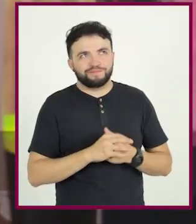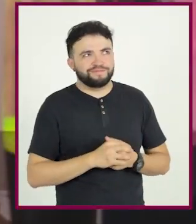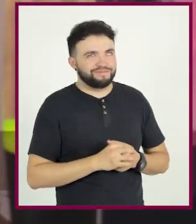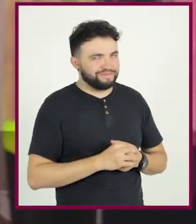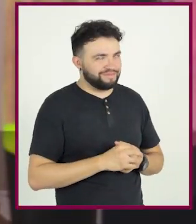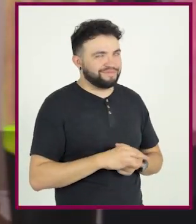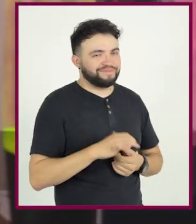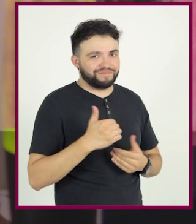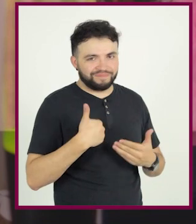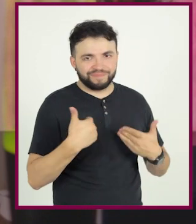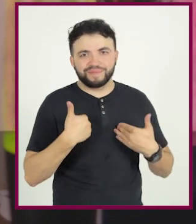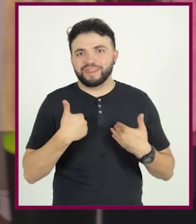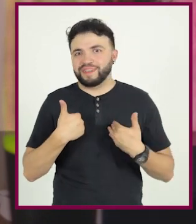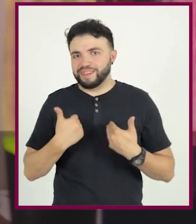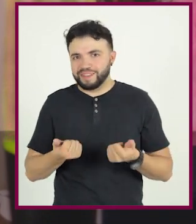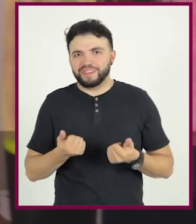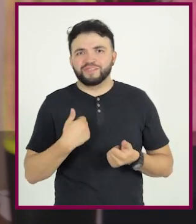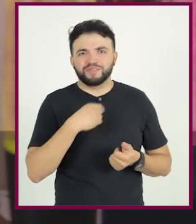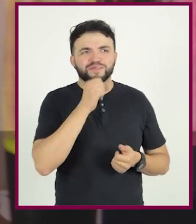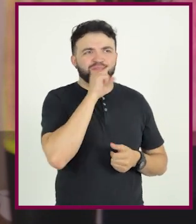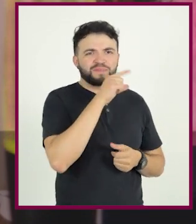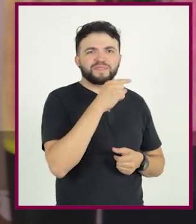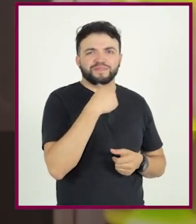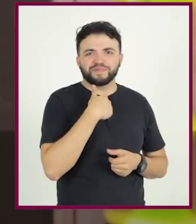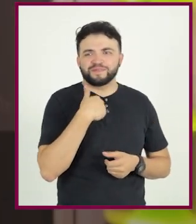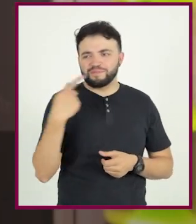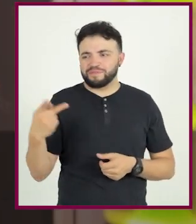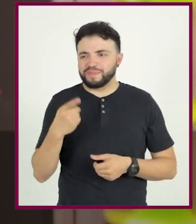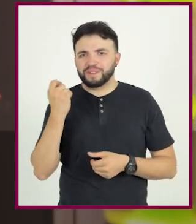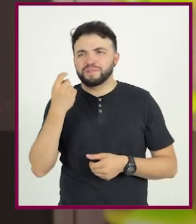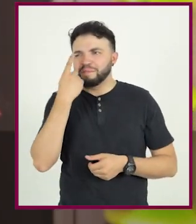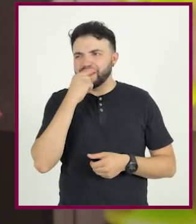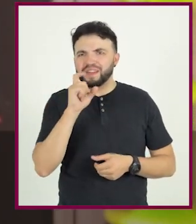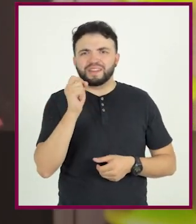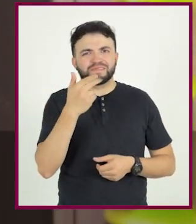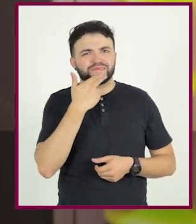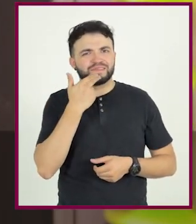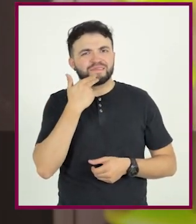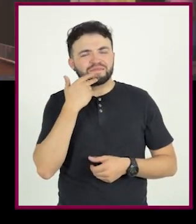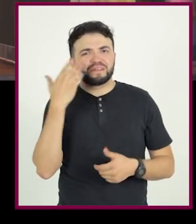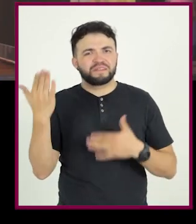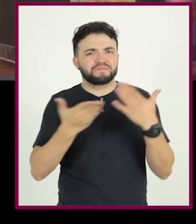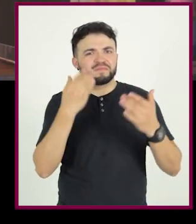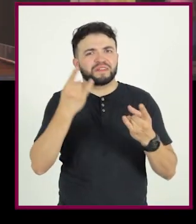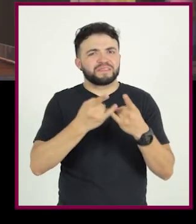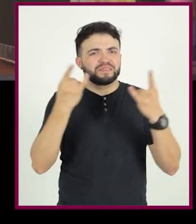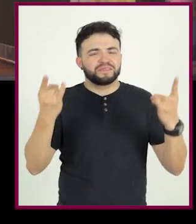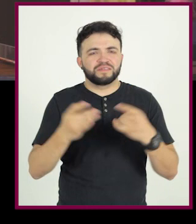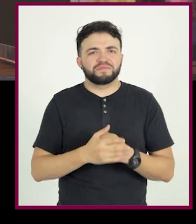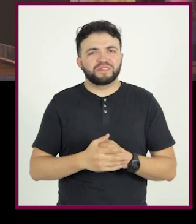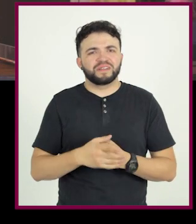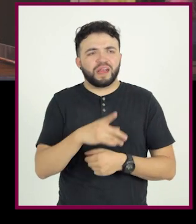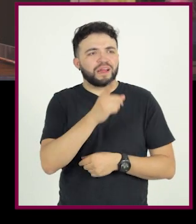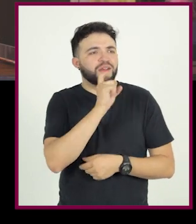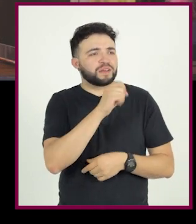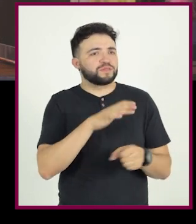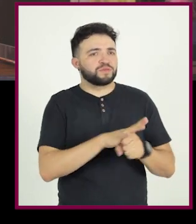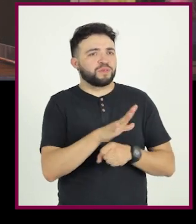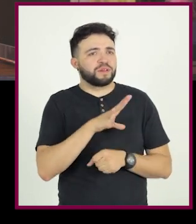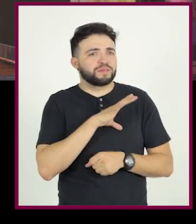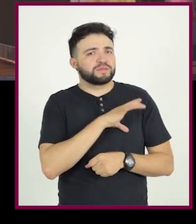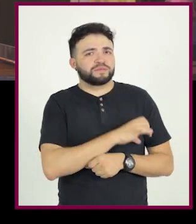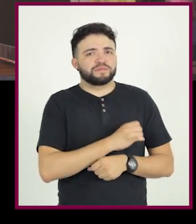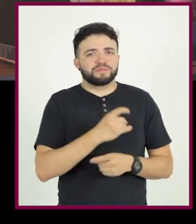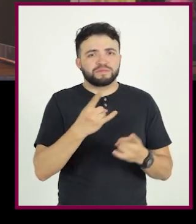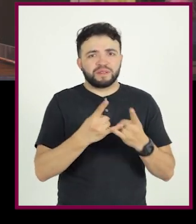¡Saludos! Te entiendo perfectamente. Yo también me hago esa pregunta. ¿Para qué sirve estudiar historia? A ti, Juanma, ¿qué te gusta de la